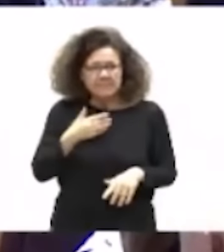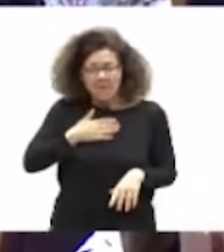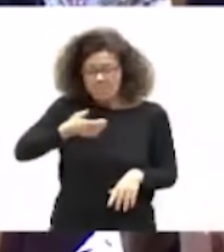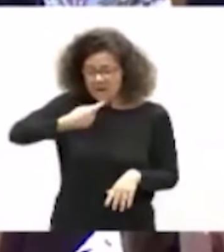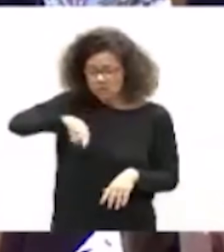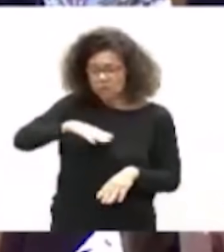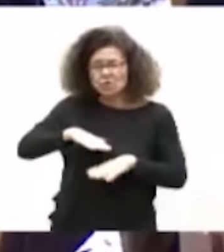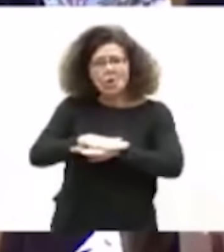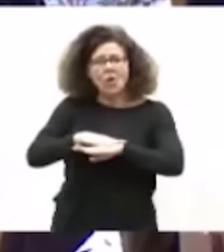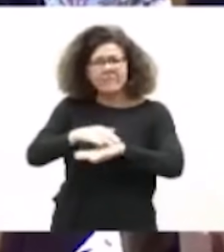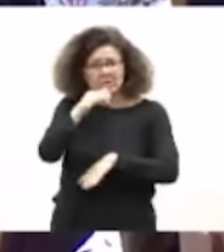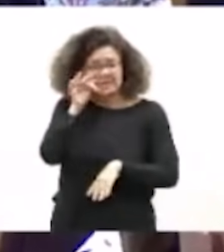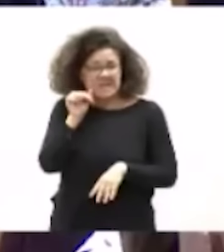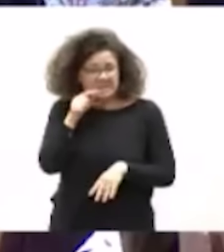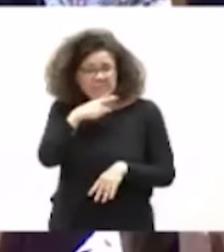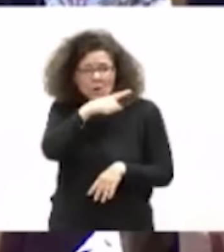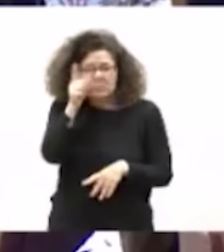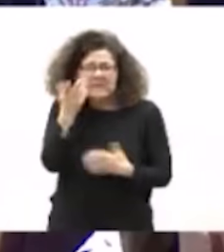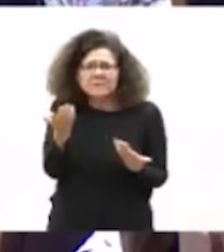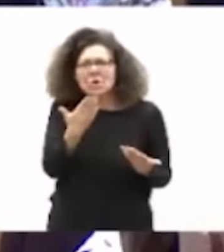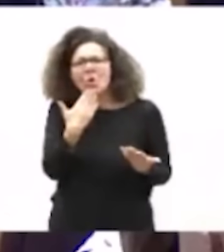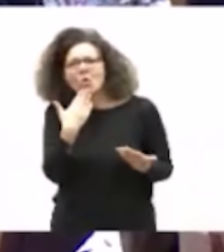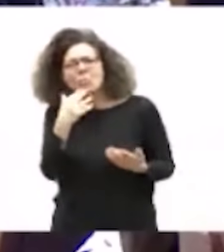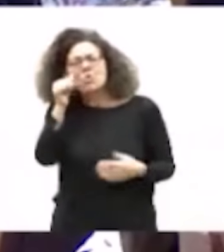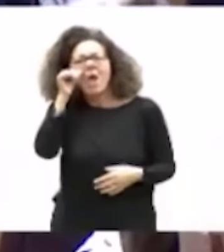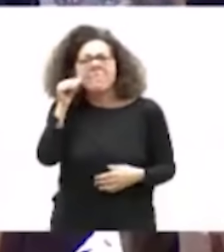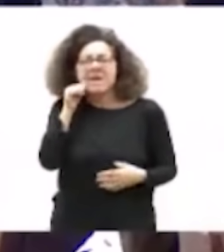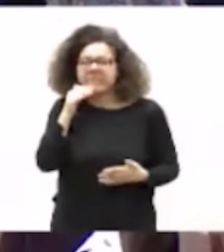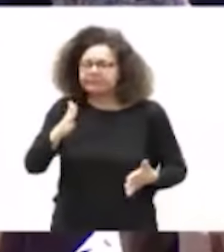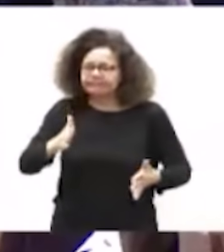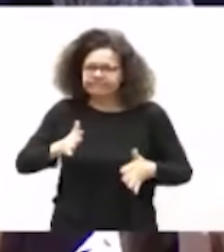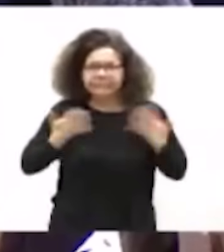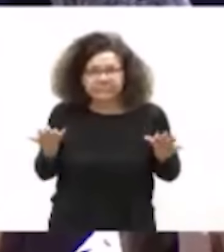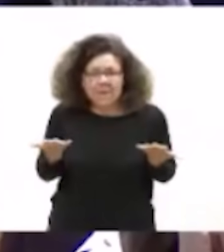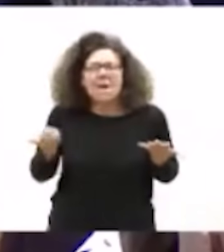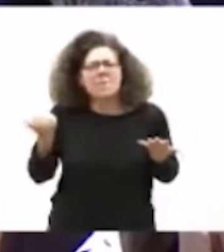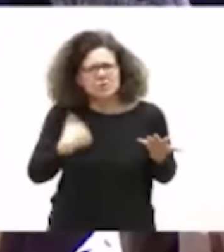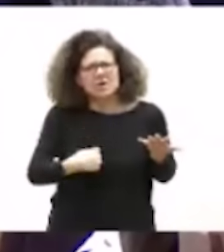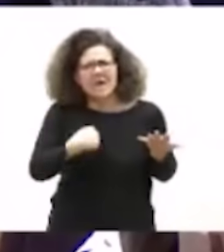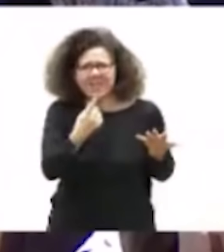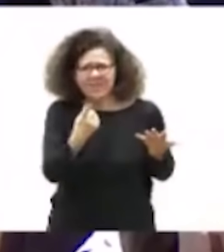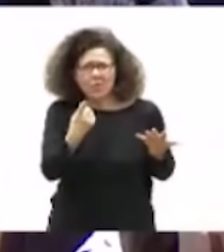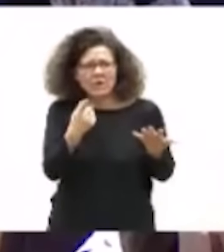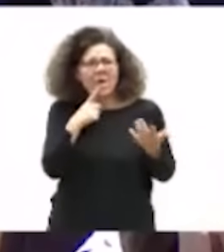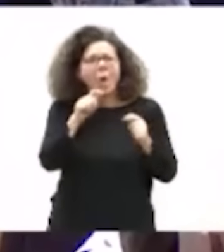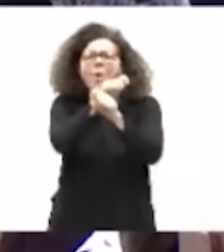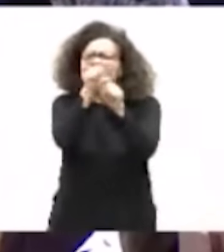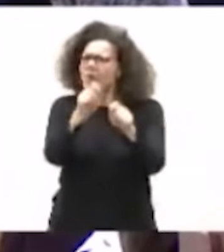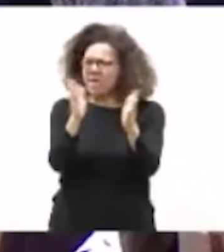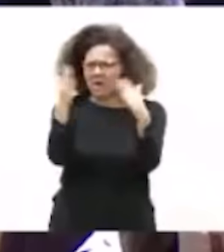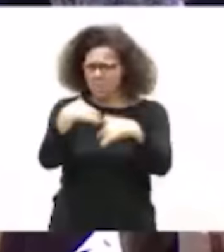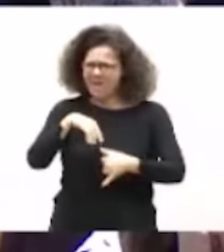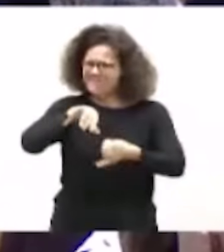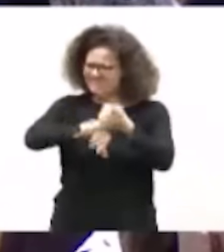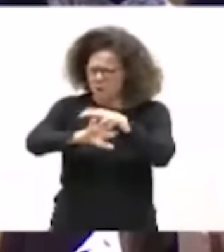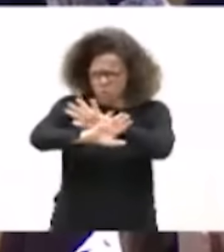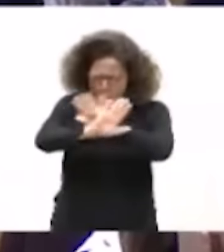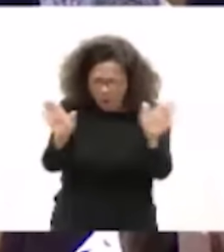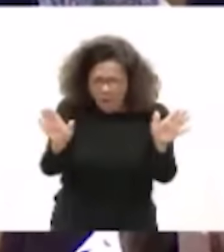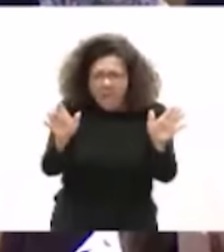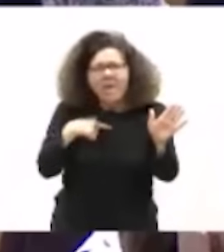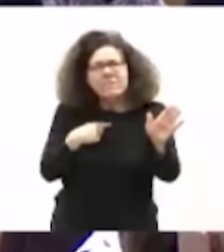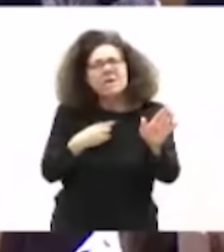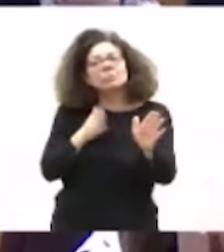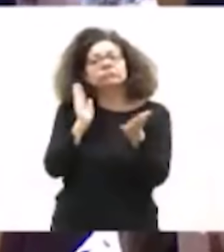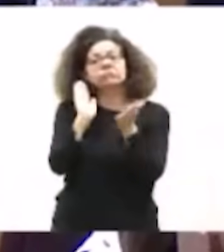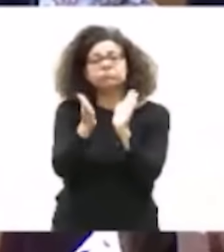el Gobierno de Sánchez para los madrileños es como un embarazo inesperado. Pero ya le digo que no va a haber boda, no nos vamos a casar. Eso sí, la manutención